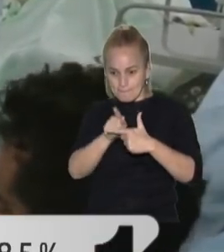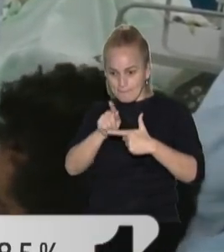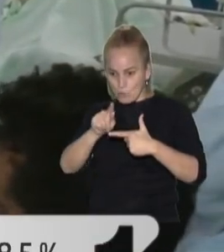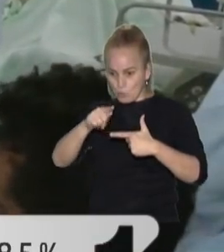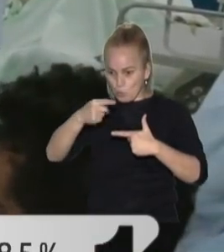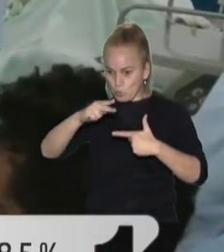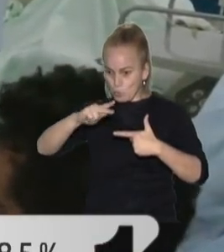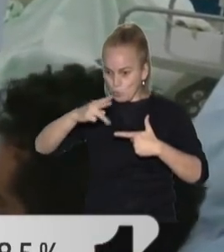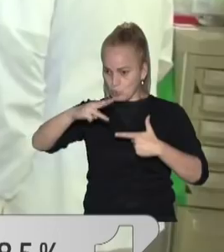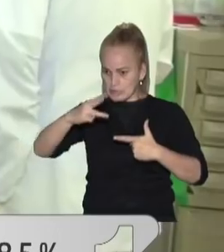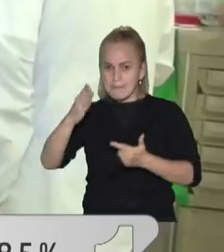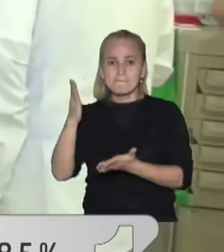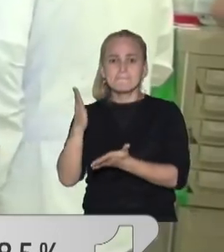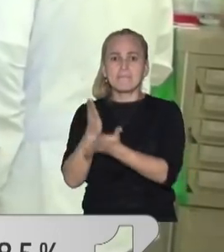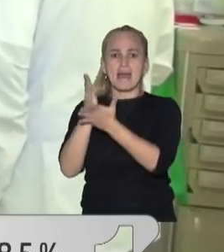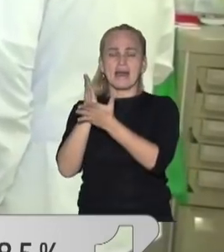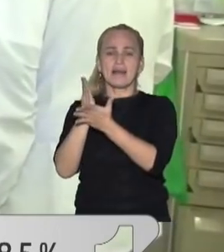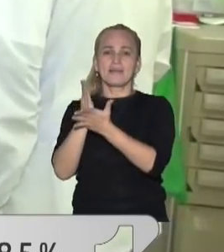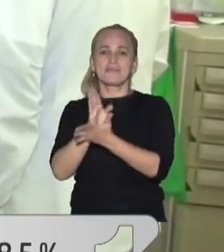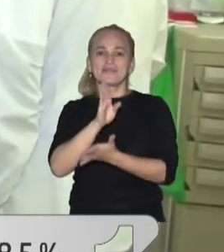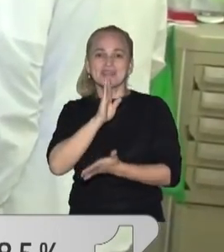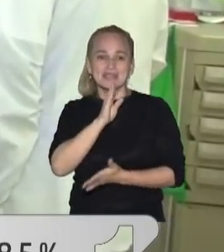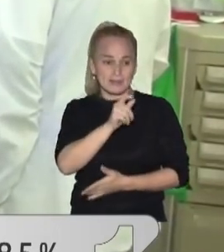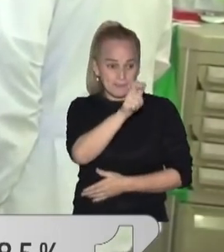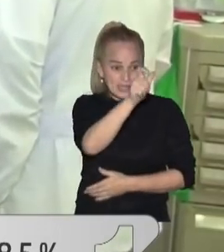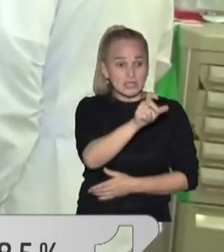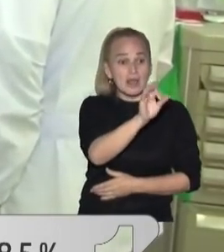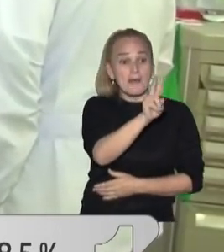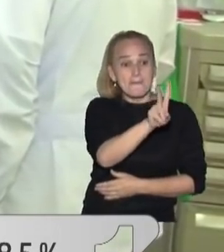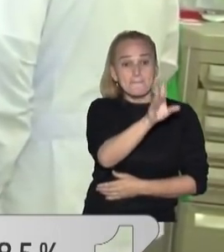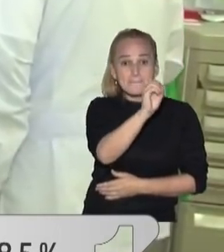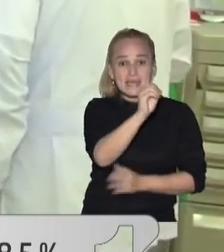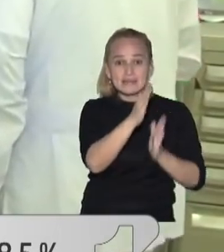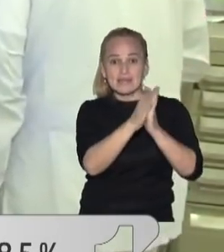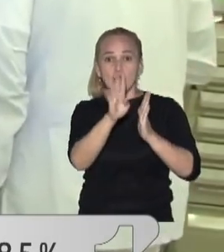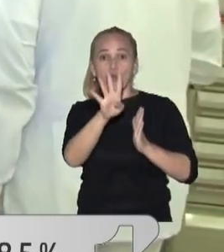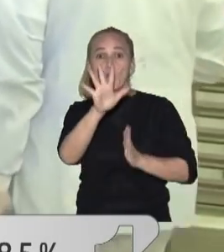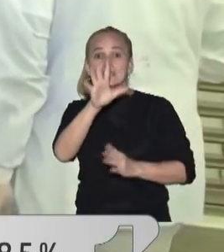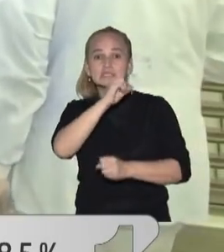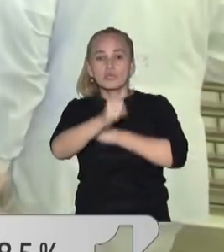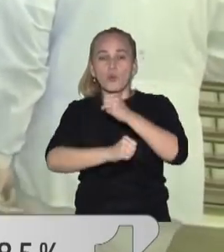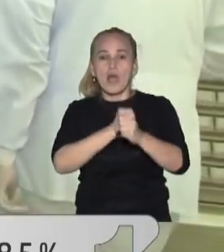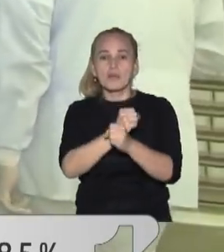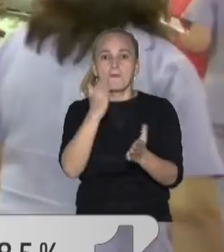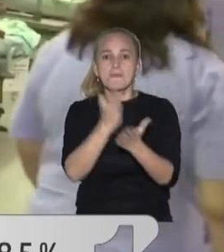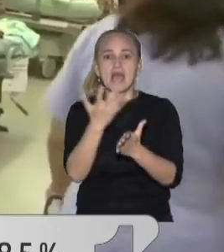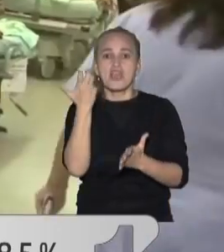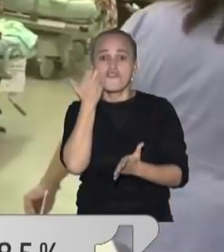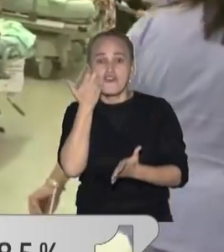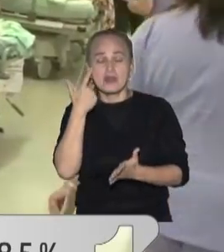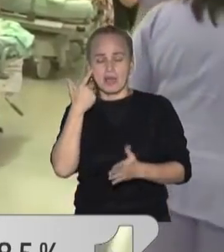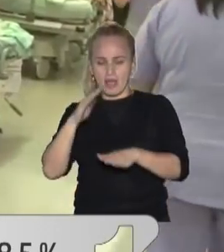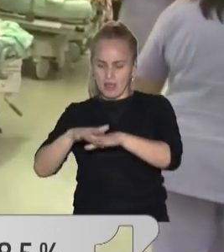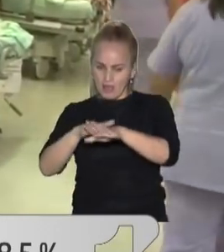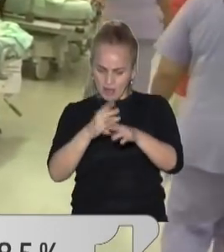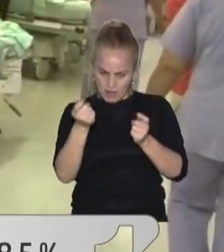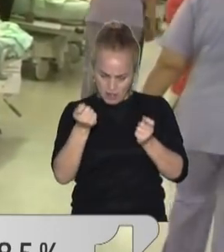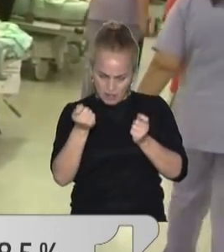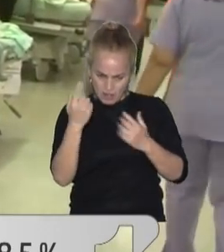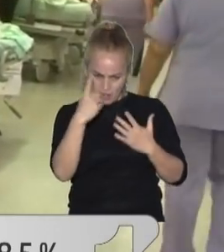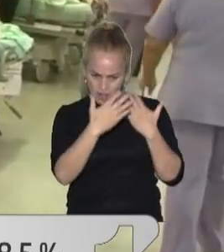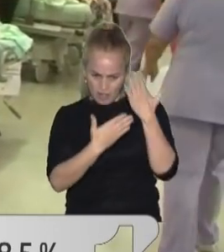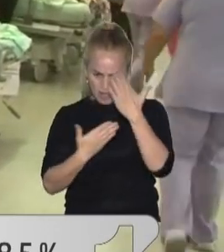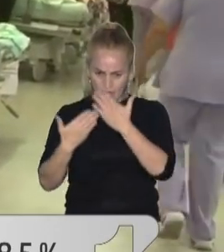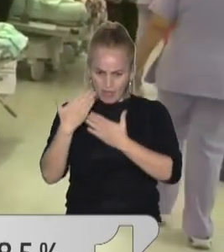acuden a los servicios de urgencias son personas entre los 20 y 45 años de edad. Por eso desde ya se estudia la posibilidad